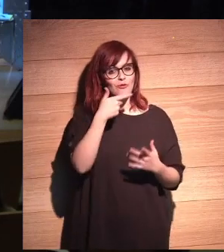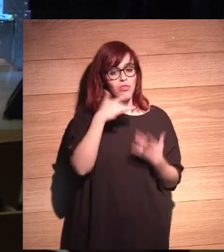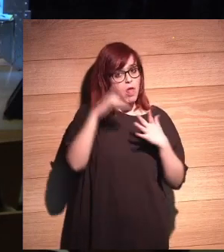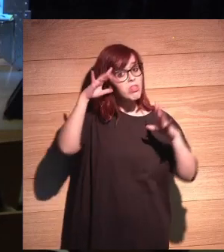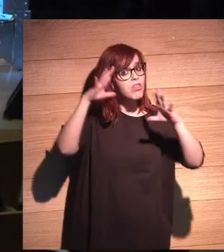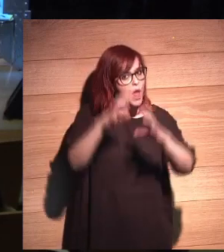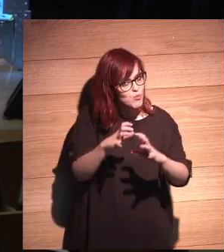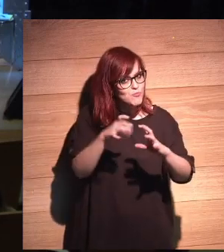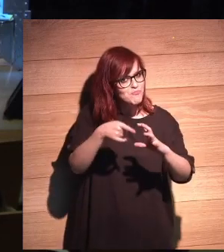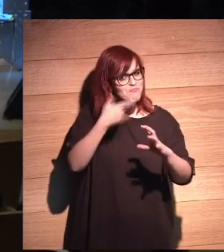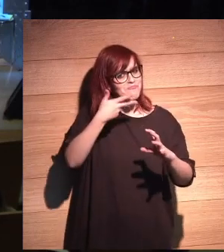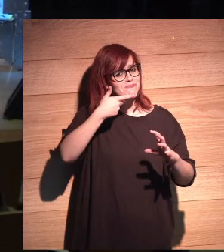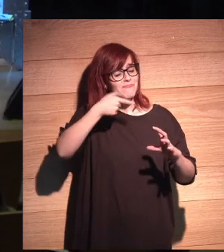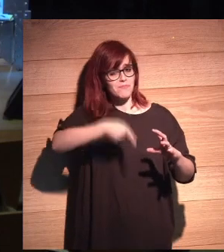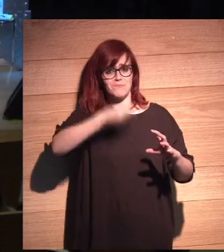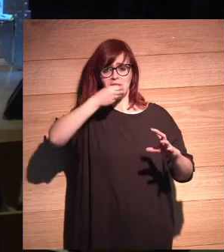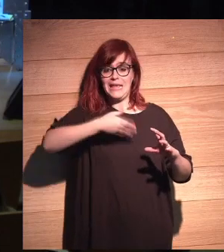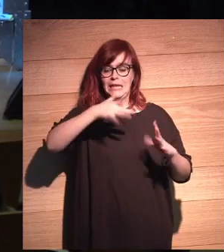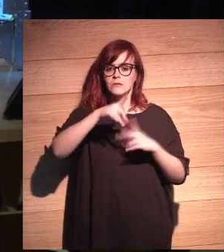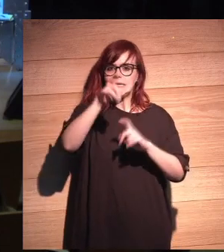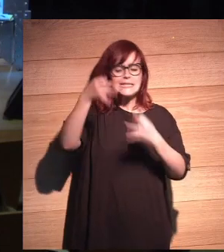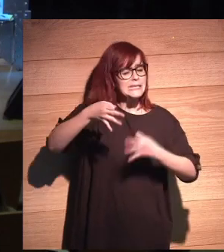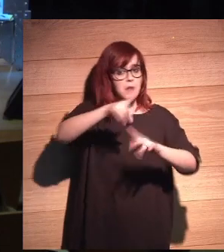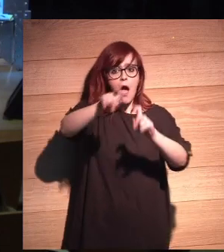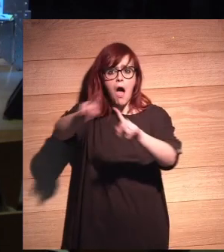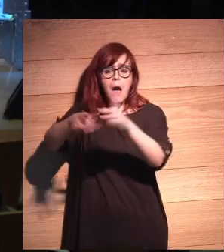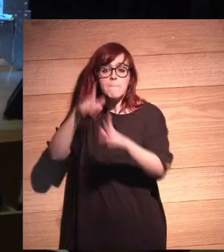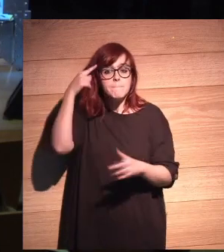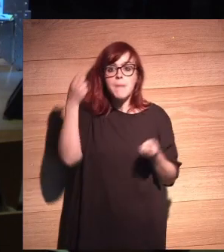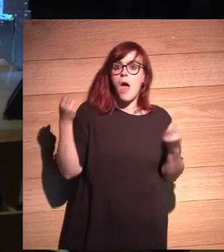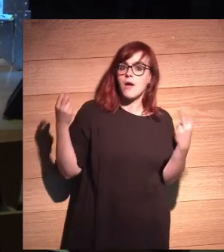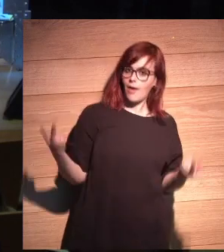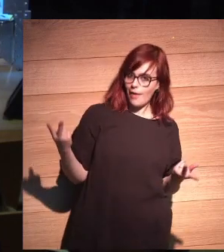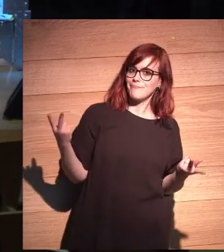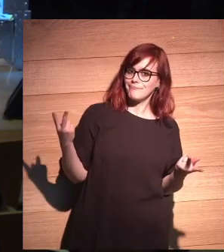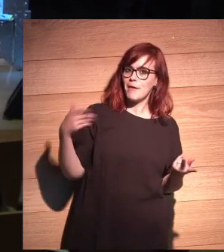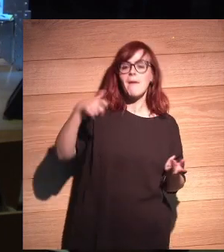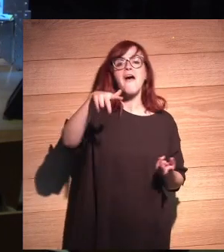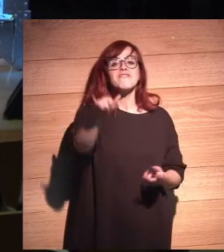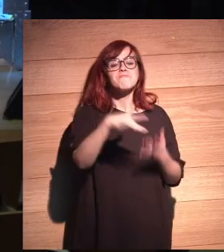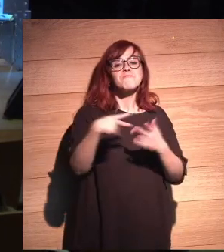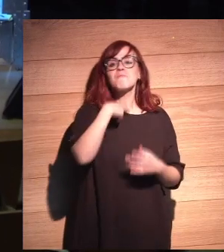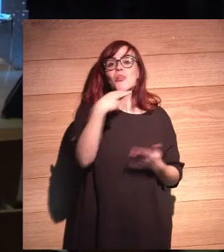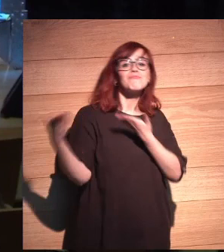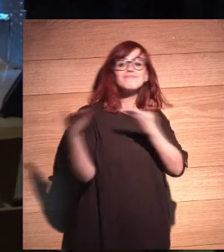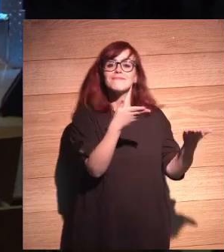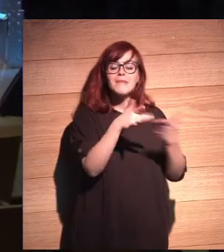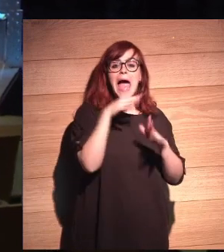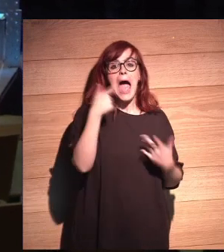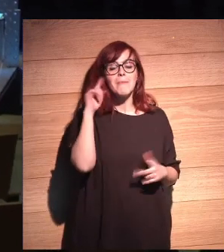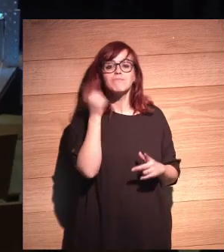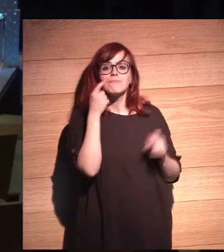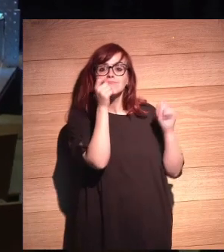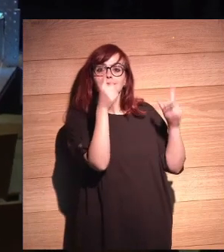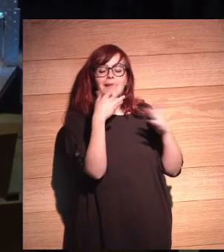el cerebro, y no dejo de preguntarle ¿para qué? Bueno, Mavi tiene ya la palabra y ella nos va a